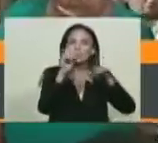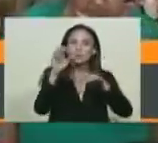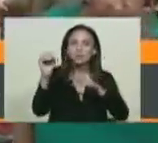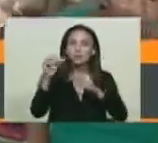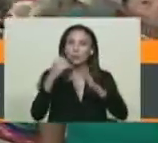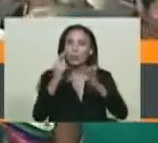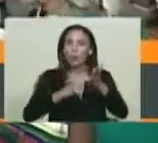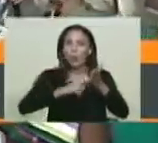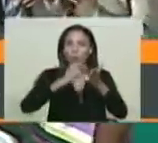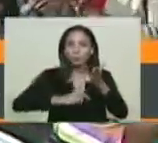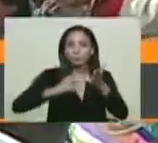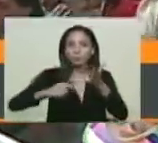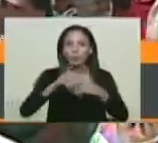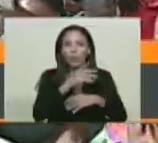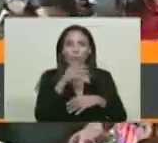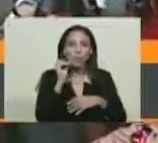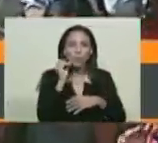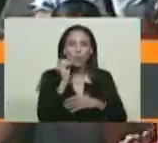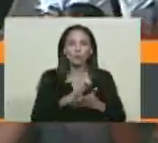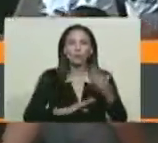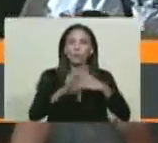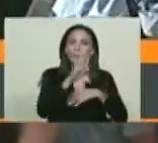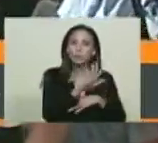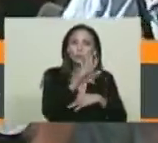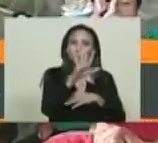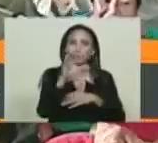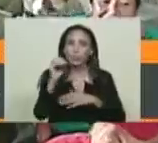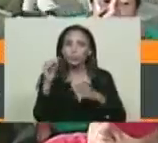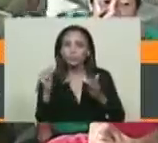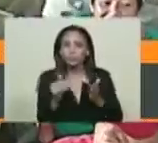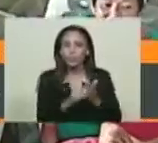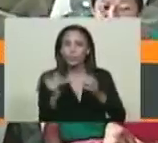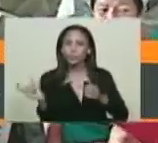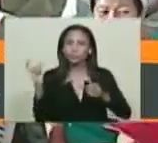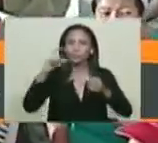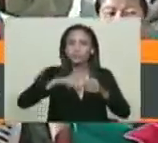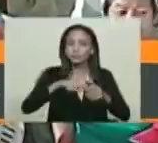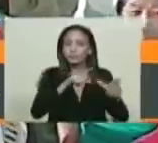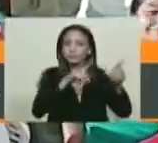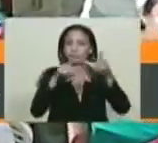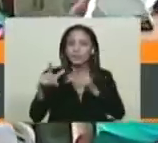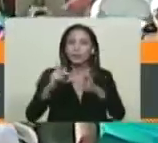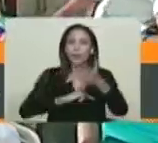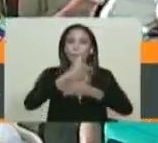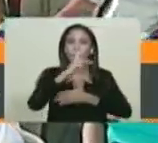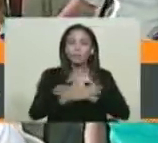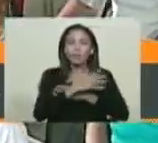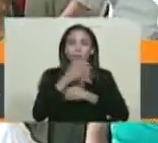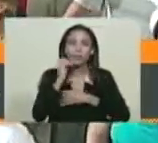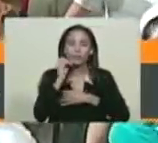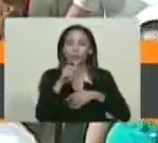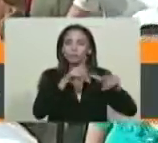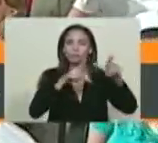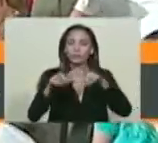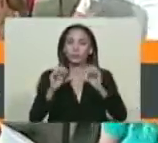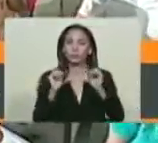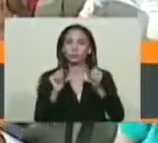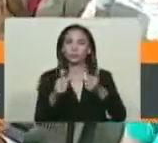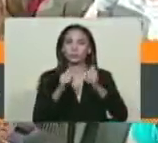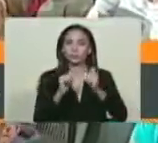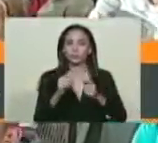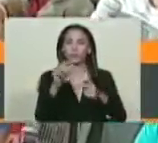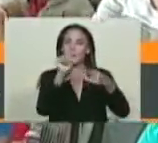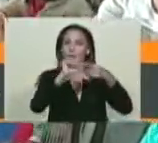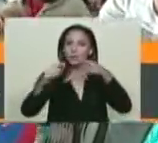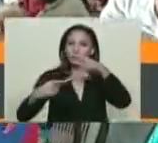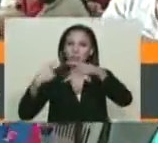Plan Chamba Juvenil, 450.000 ya incorporados. Vamos a iniciar la próxima